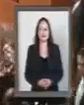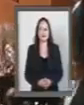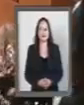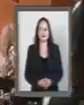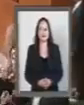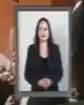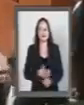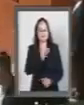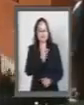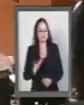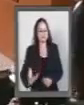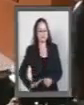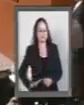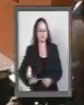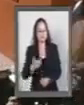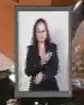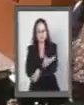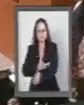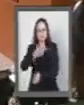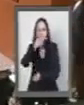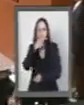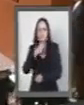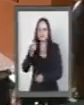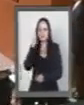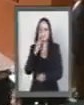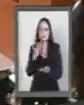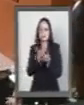Presidente, compañeras, compañeros,